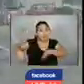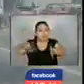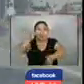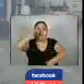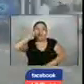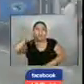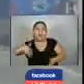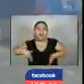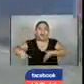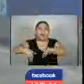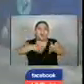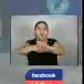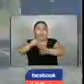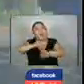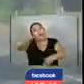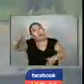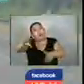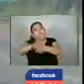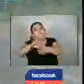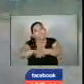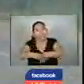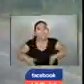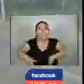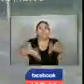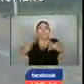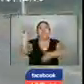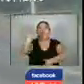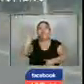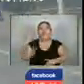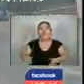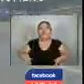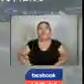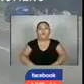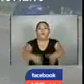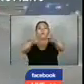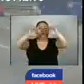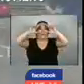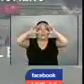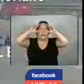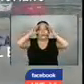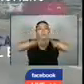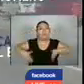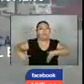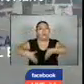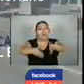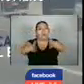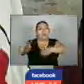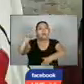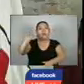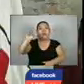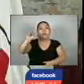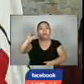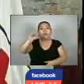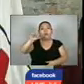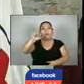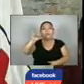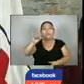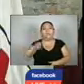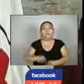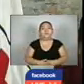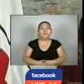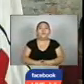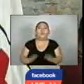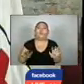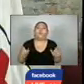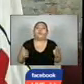Oro, carretera Troncal del Norte, Boulevard Venezuela, Boulevard Monseñor Romero y la calle Manuel Enrique Araujo. Esto se da más que nada